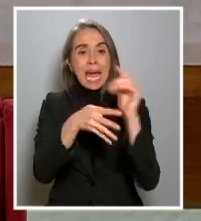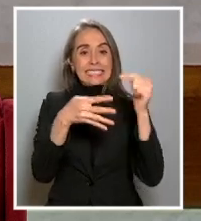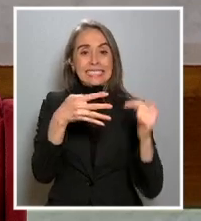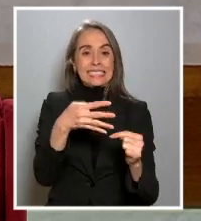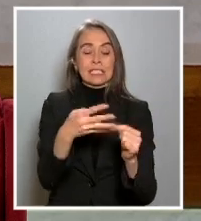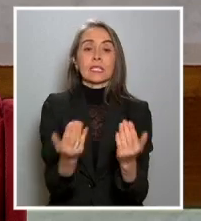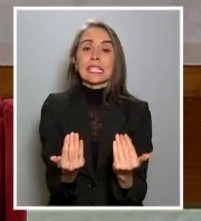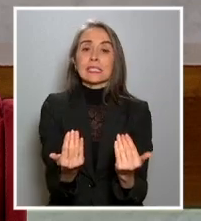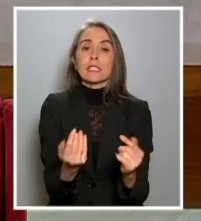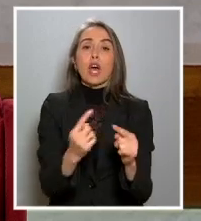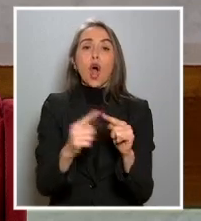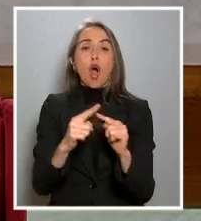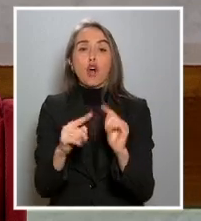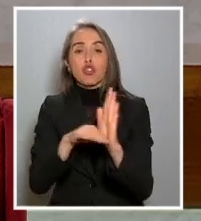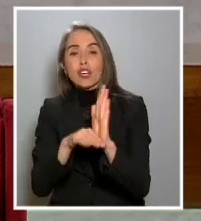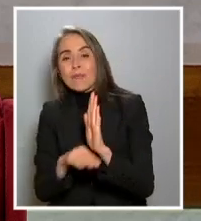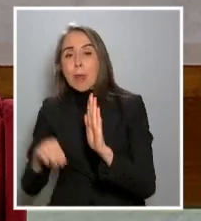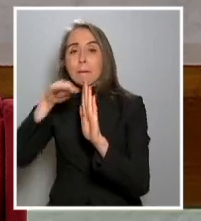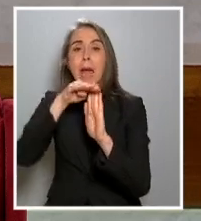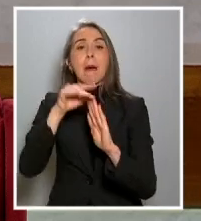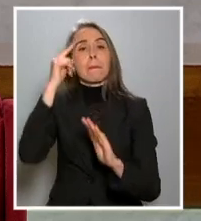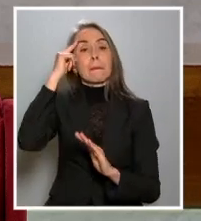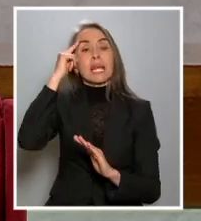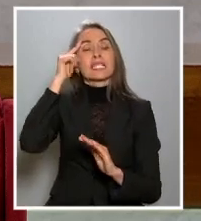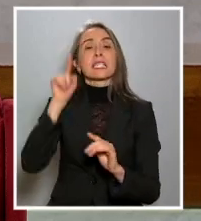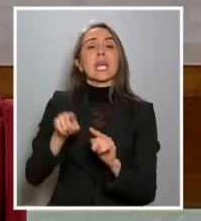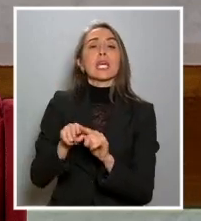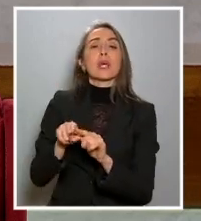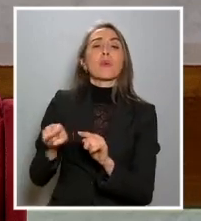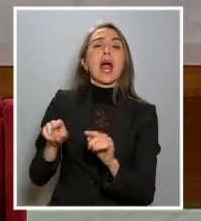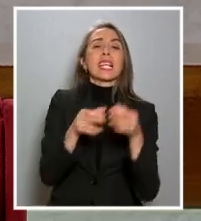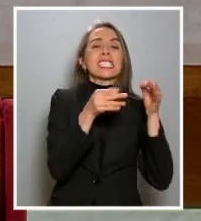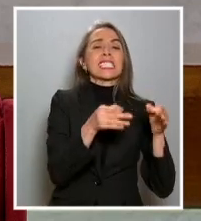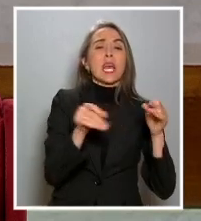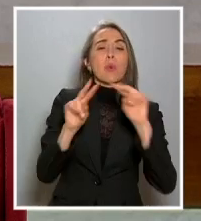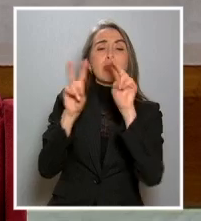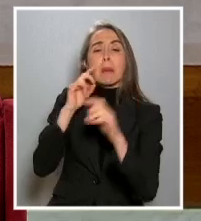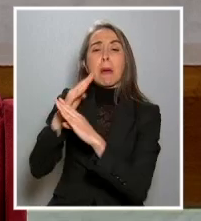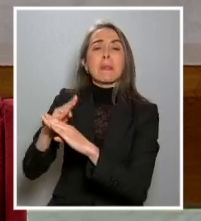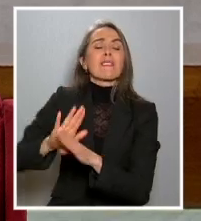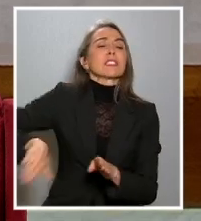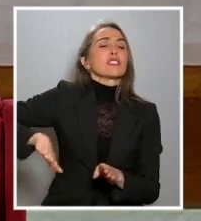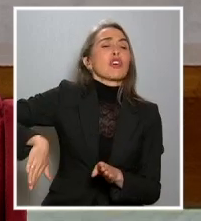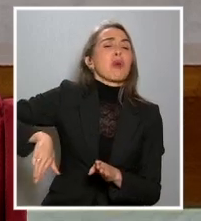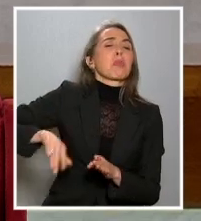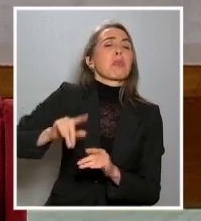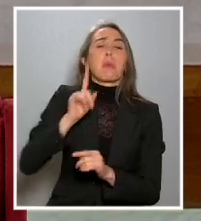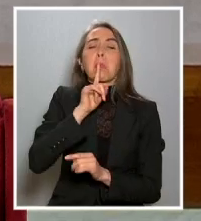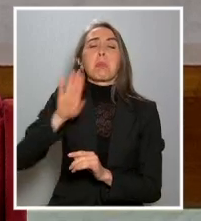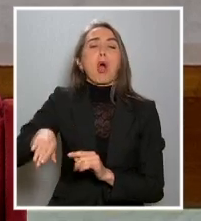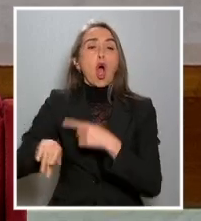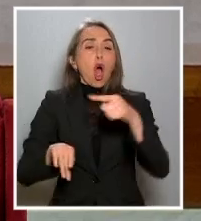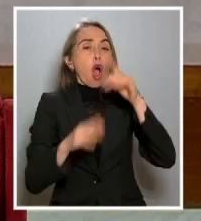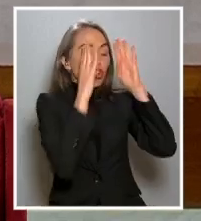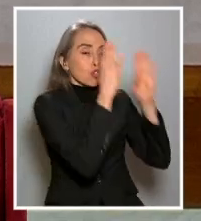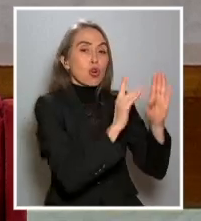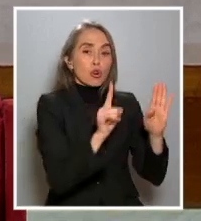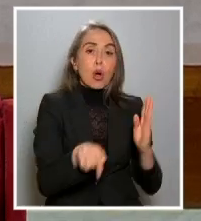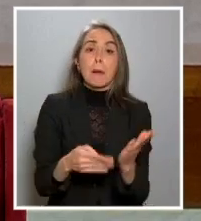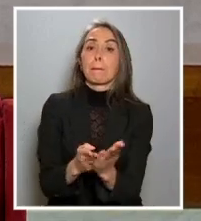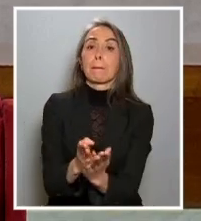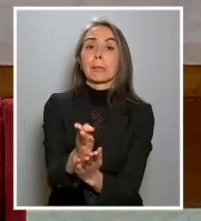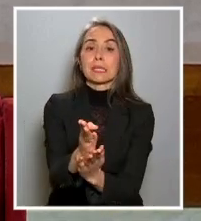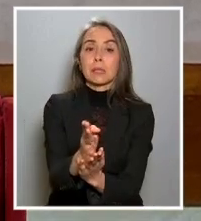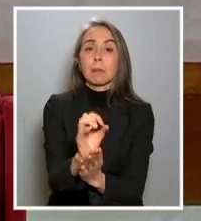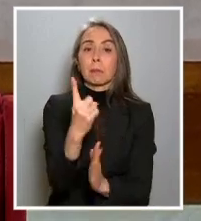Necesitamos llevarla a otro estándar y dejar de tratarla como el pariente pobre de la seguridad. Con este propósito, estamos partiendo